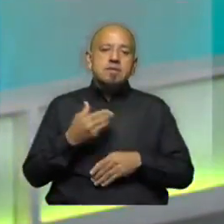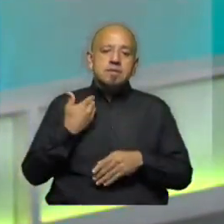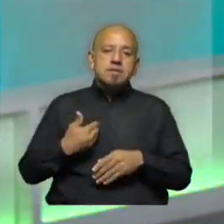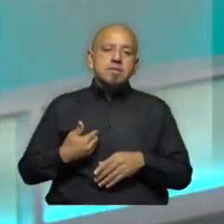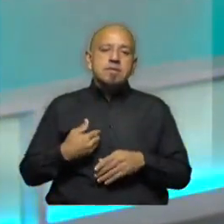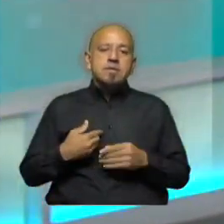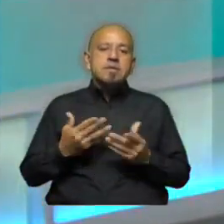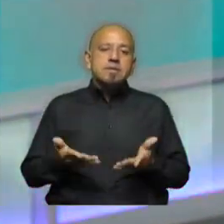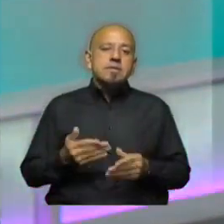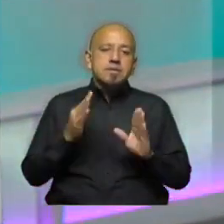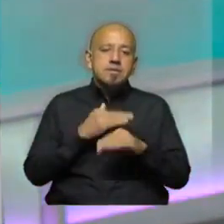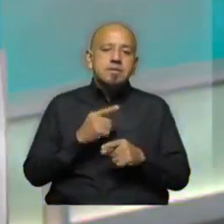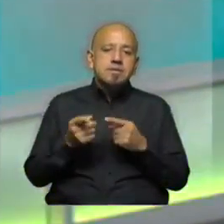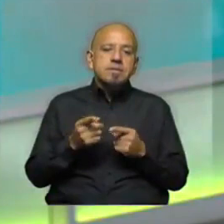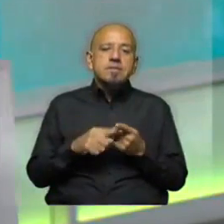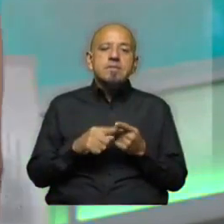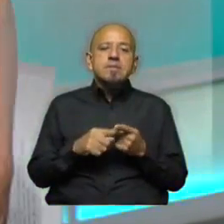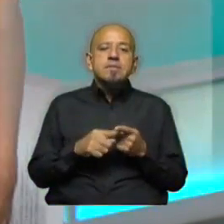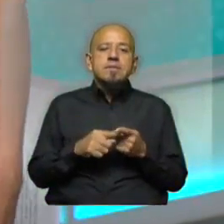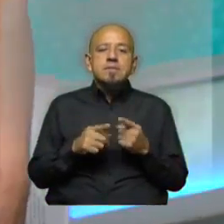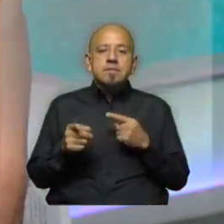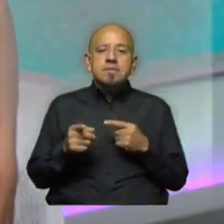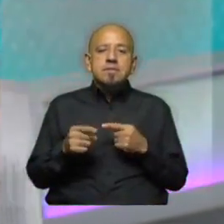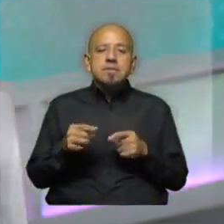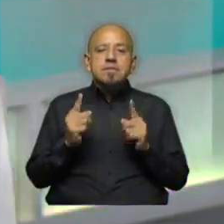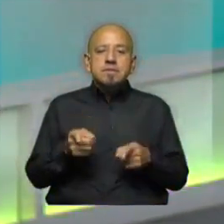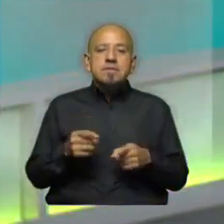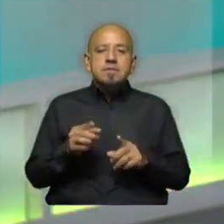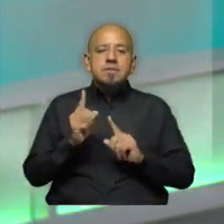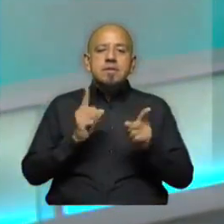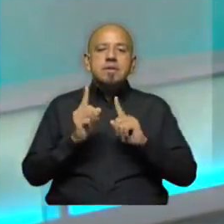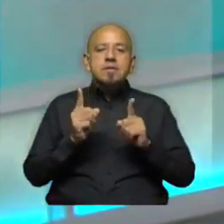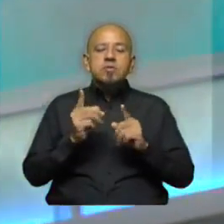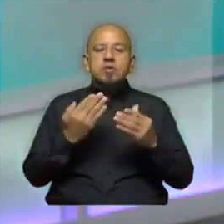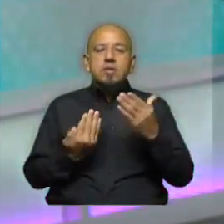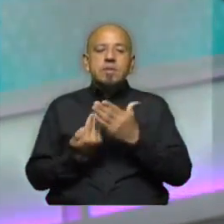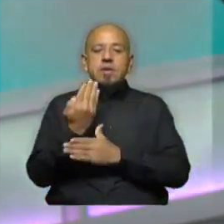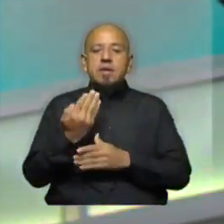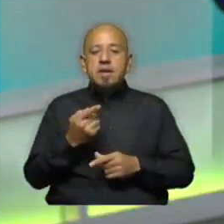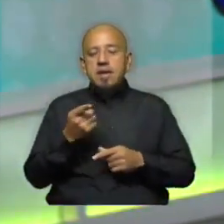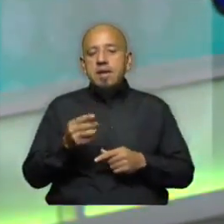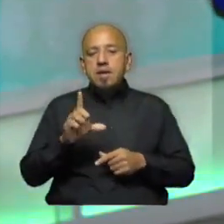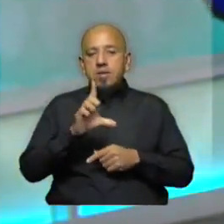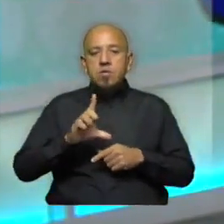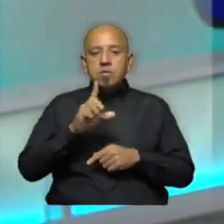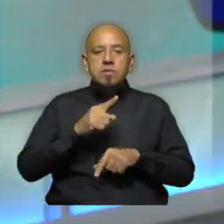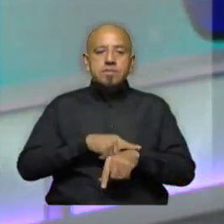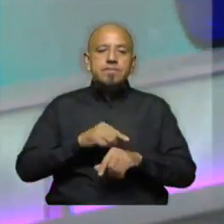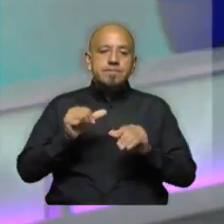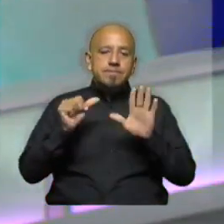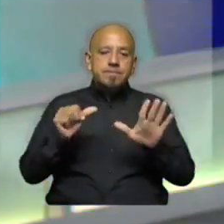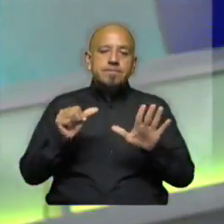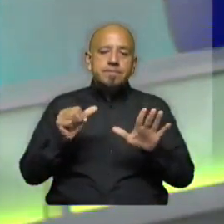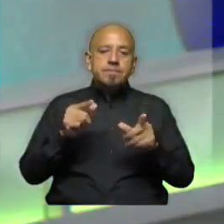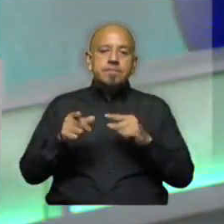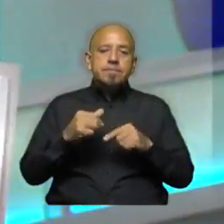están trabajando y no nos pueden ver. Recuerden que también se repite a las 11 de la mañana. Pero el lunes a las 18 horas los